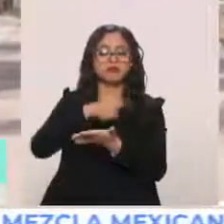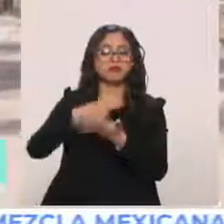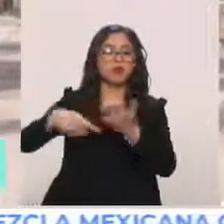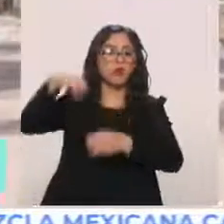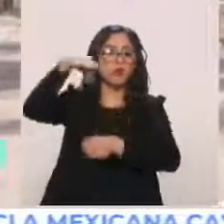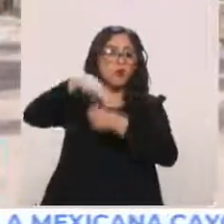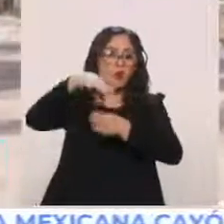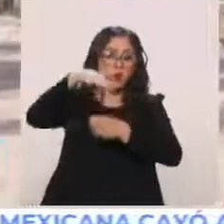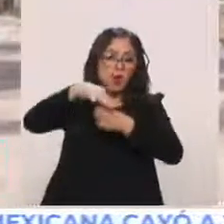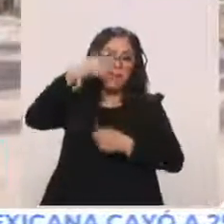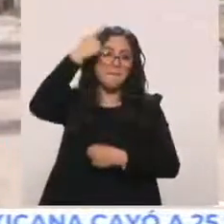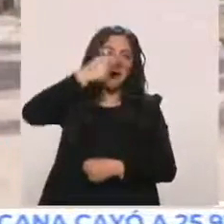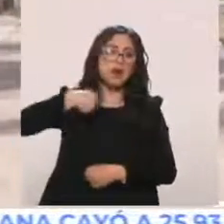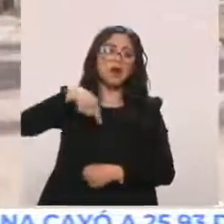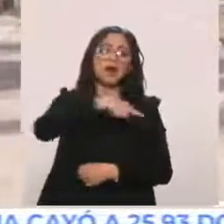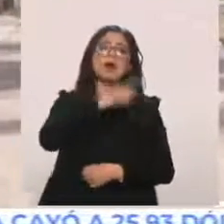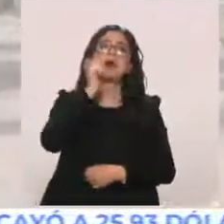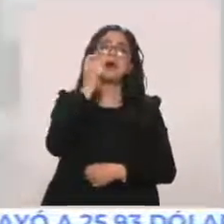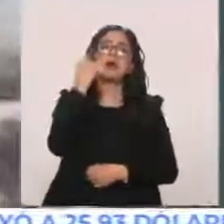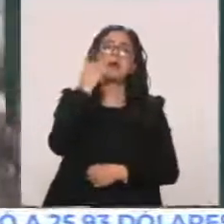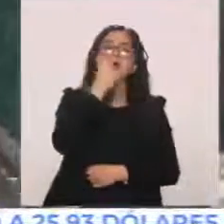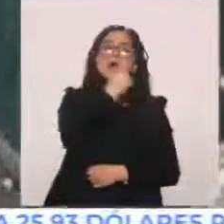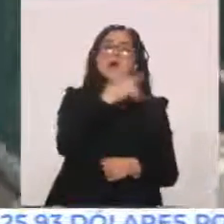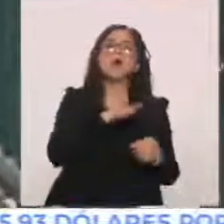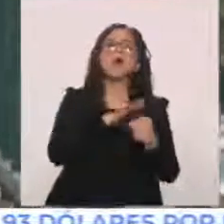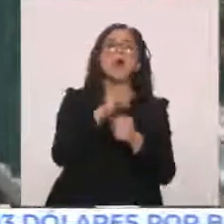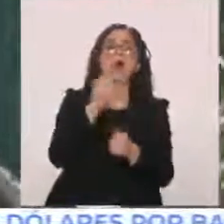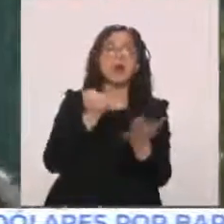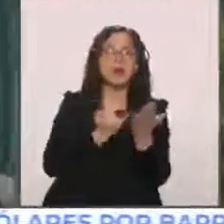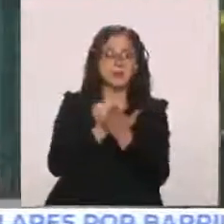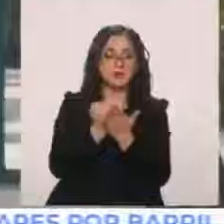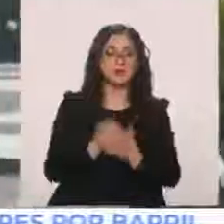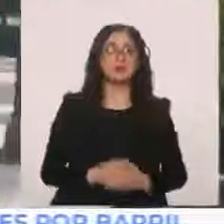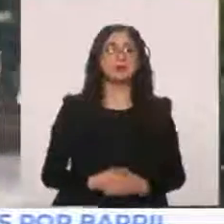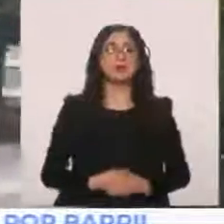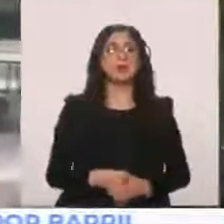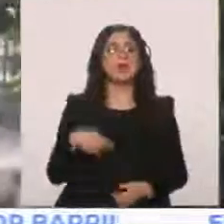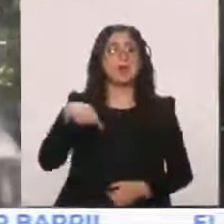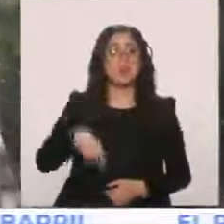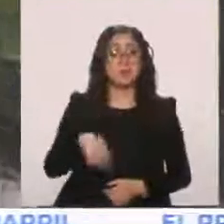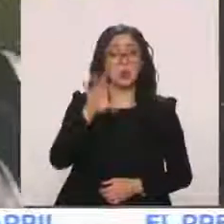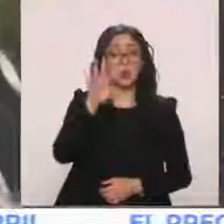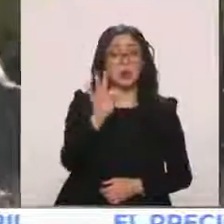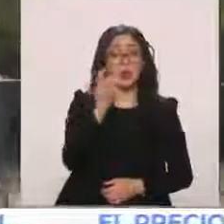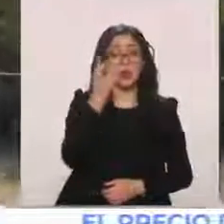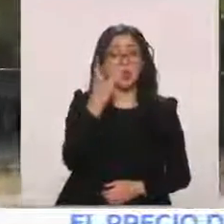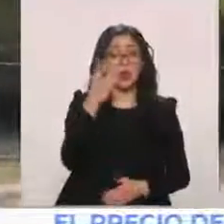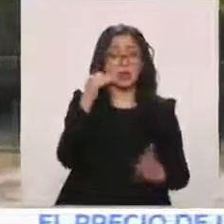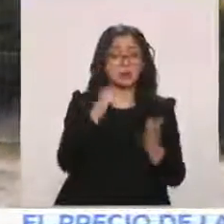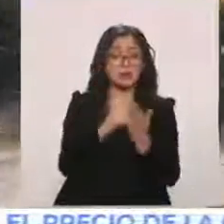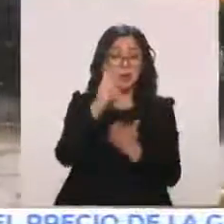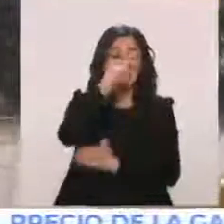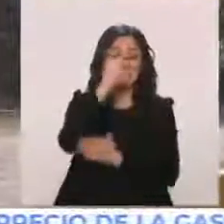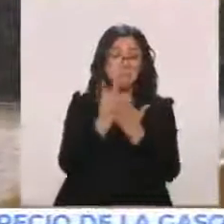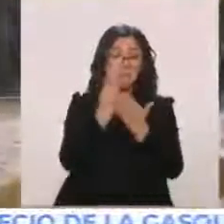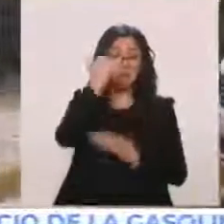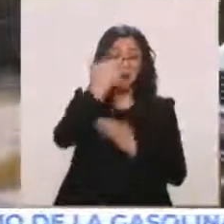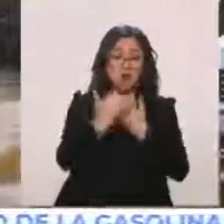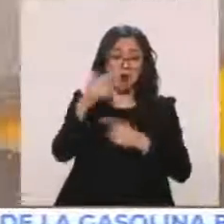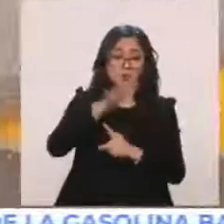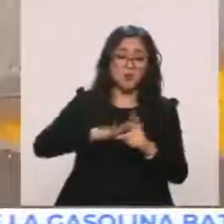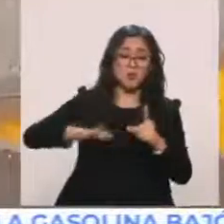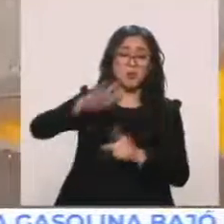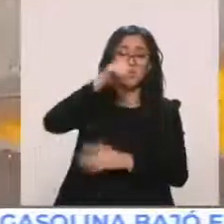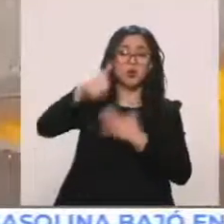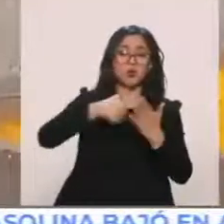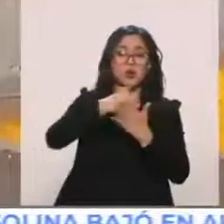sí lo que nosotros queramos, ¿no? Para este año se sumaron más de 43,000 proyectos en toda la ciudad y el próximo